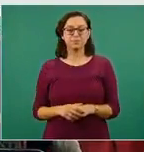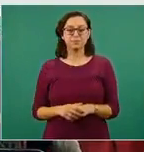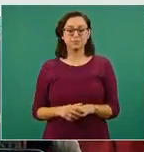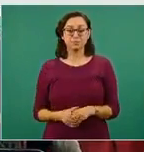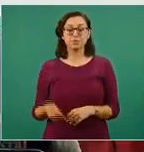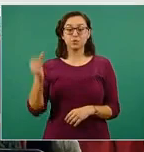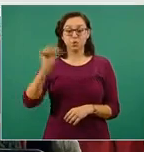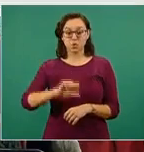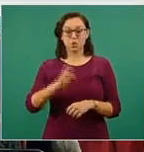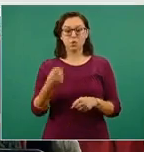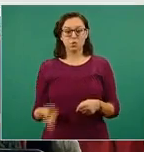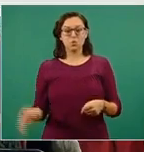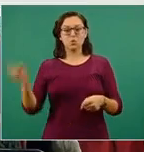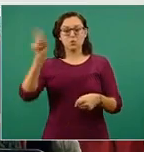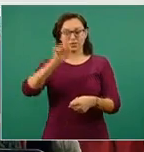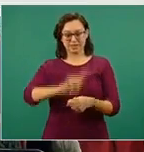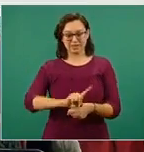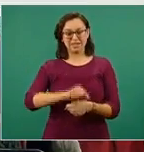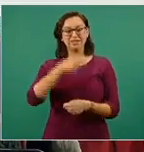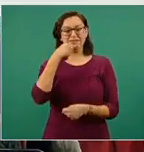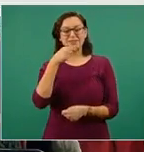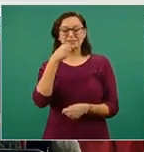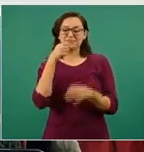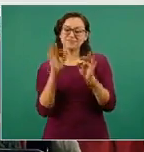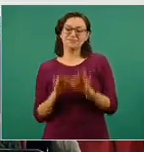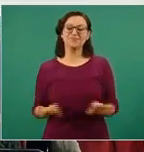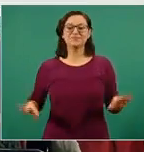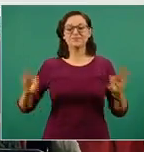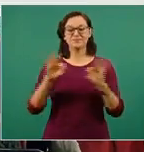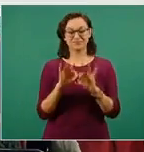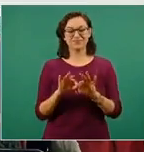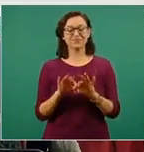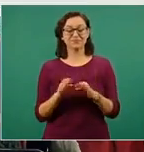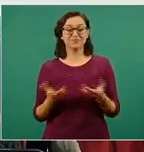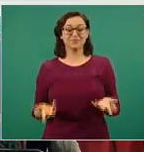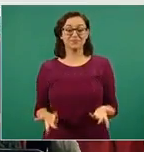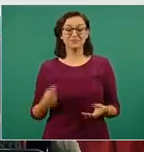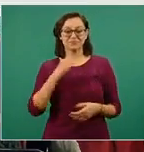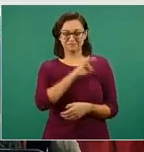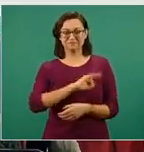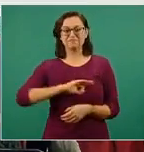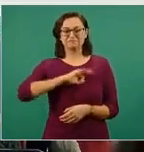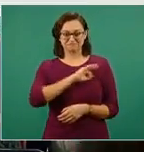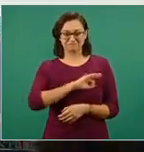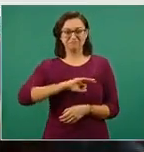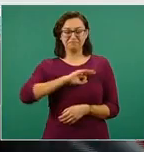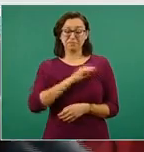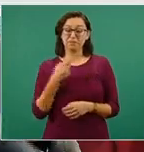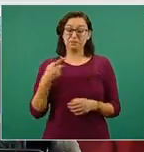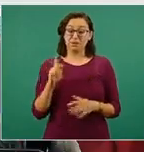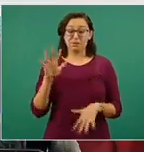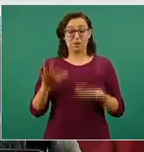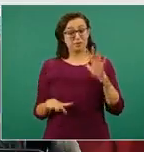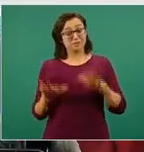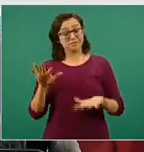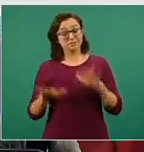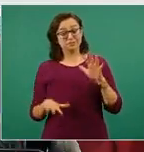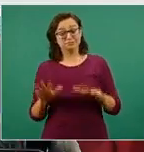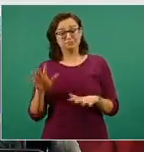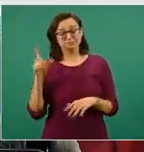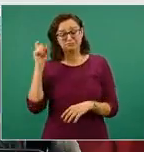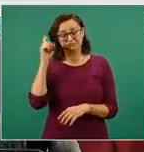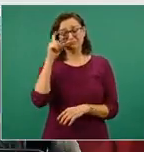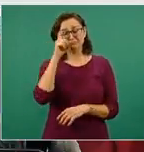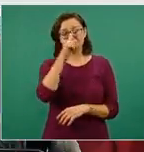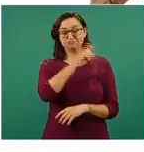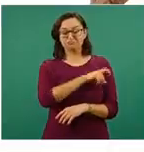creo que es importante, es muy feliz ser niño, pero a veces no. Y particularmente la